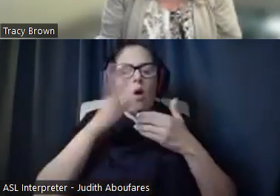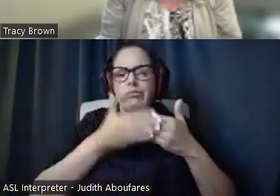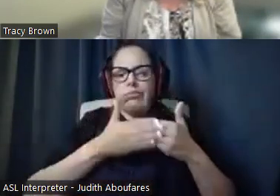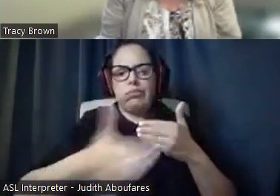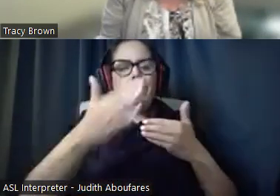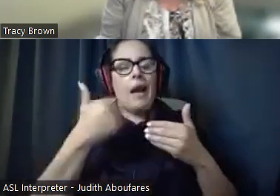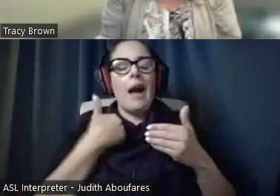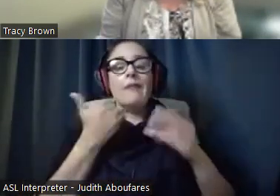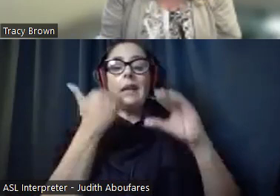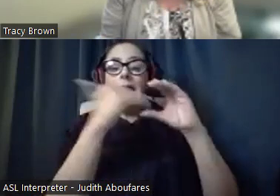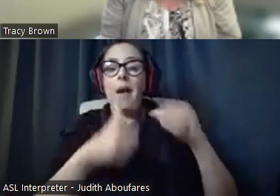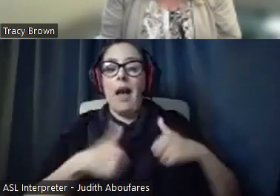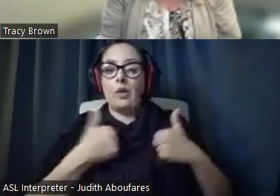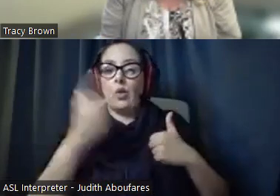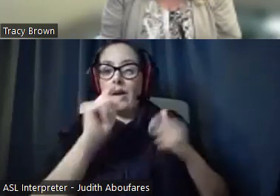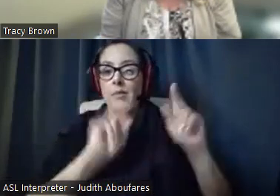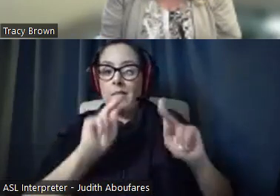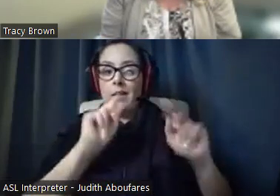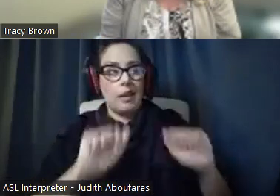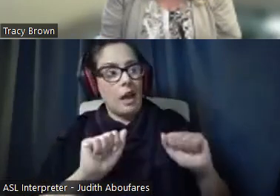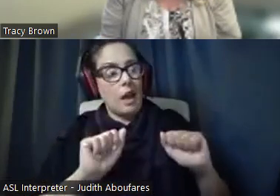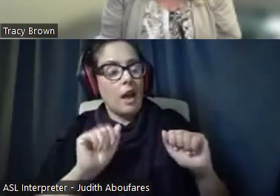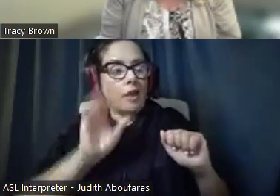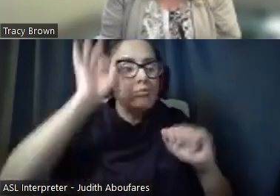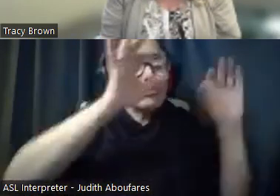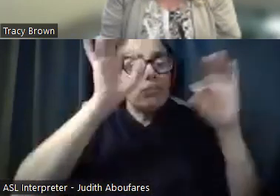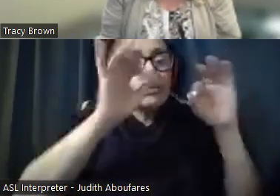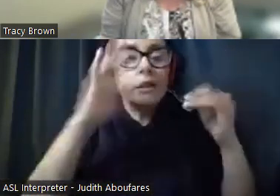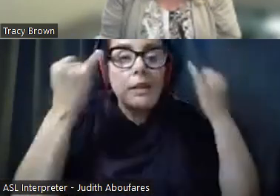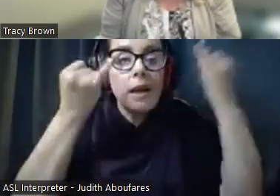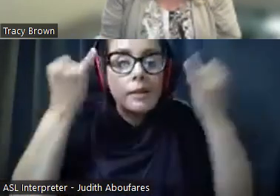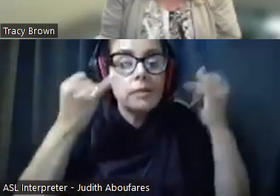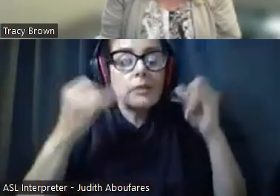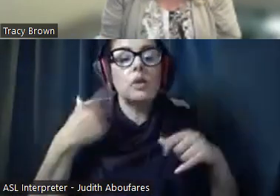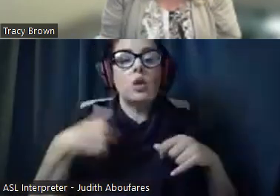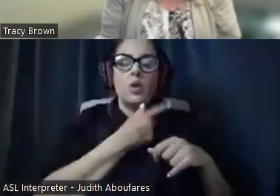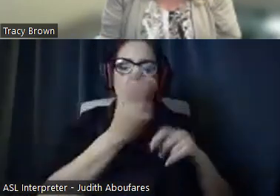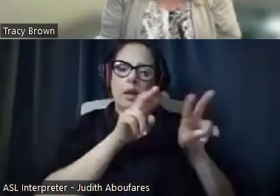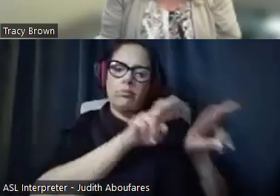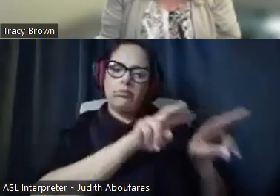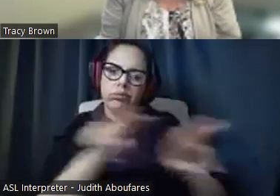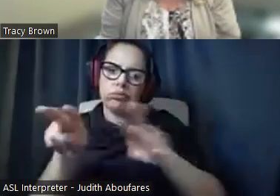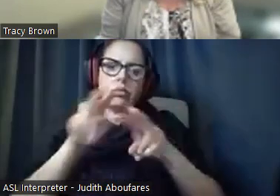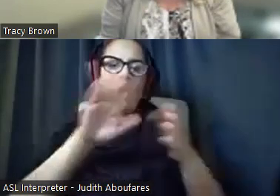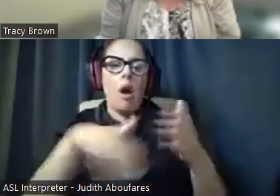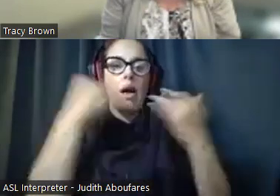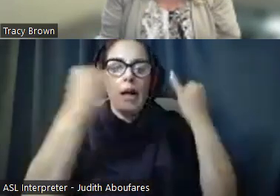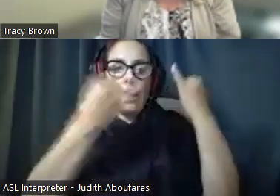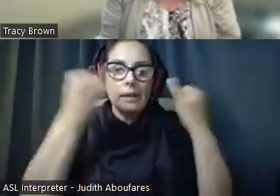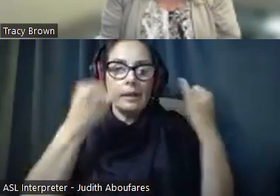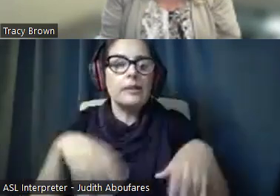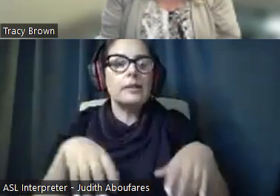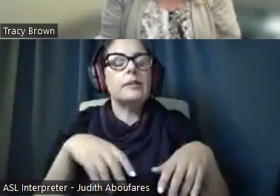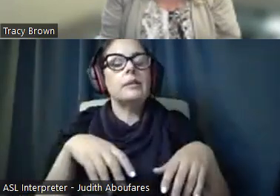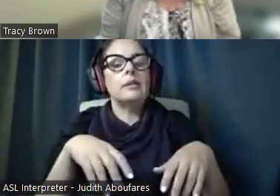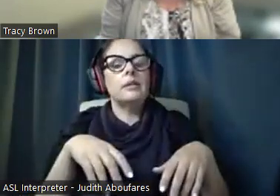adelante. Tenemos el correo electrónico para las personas que pueden mandarnos ideas y nosotros miramos todas estas